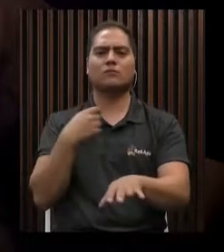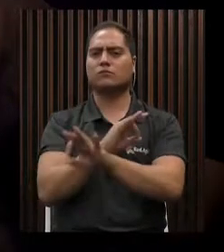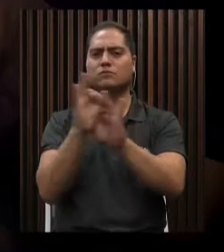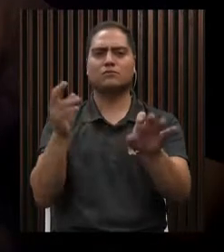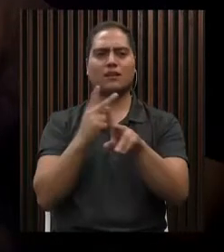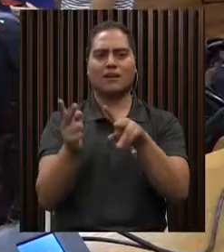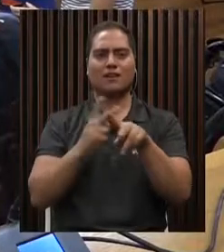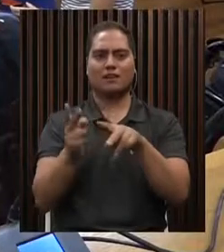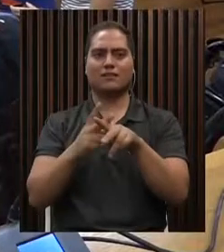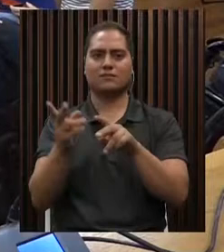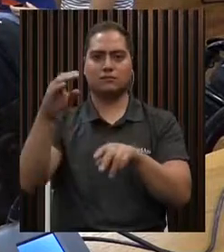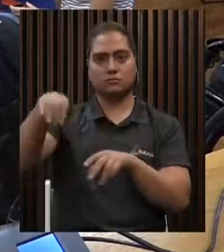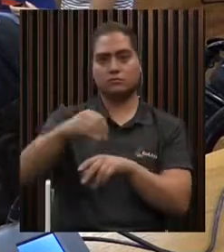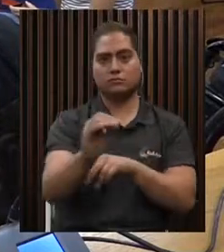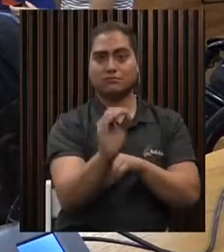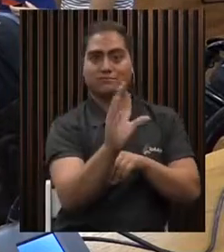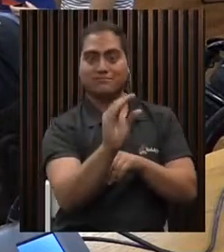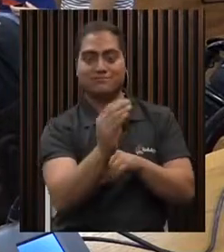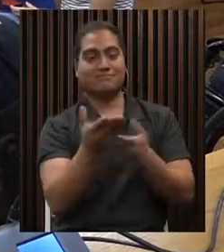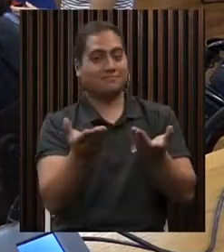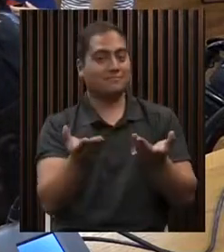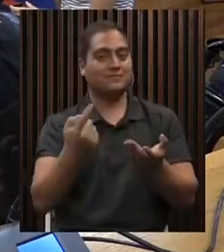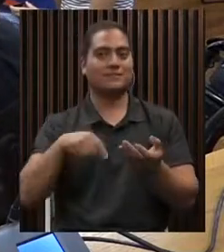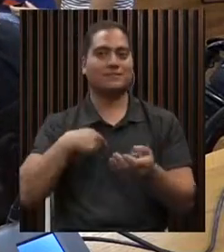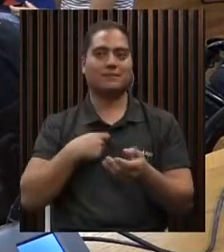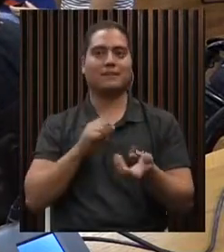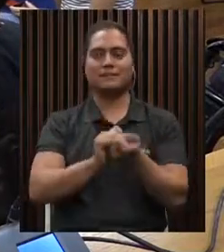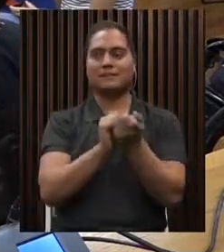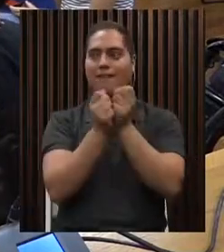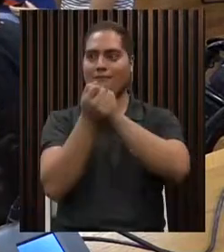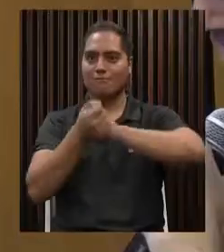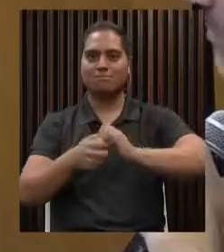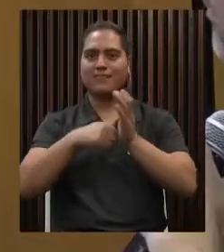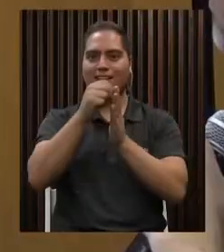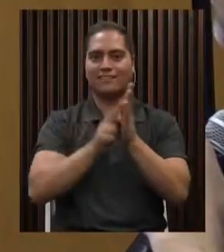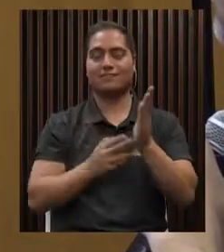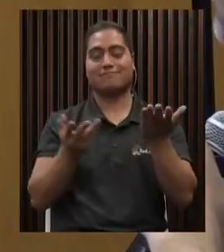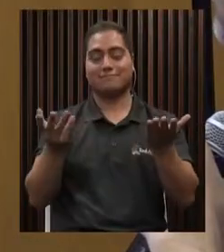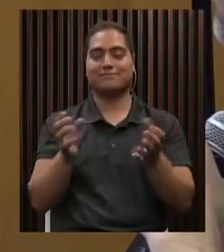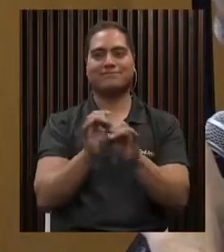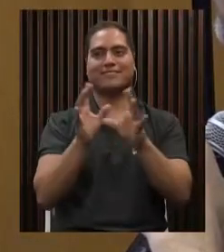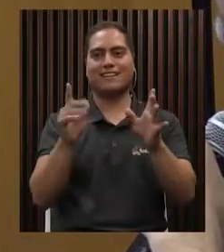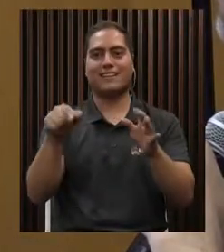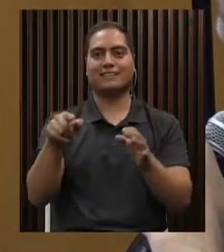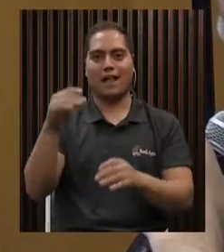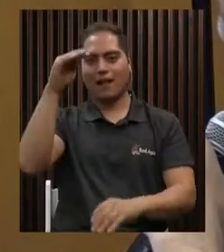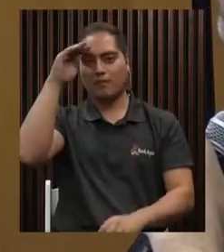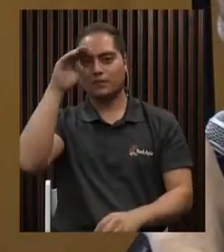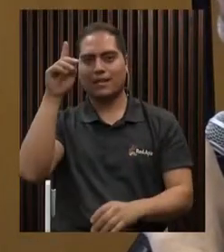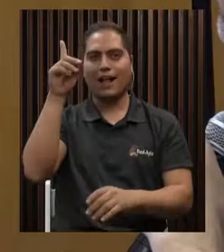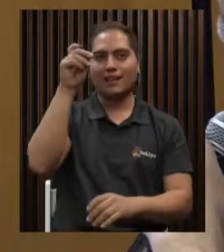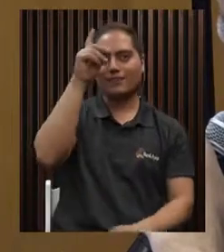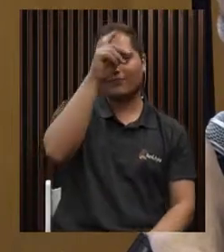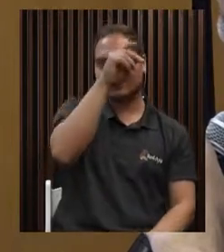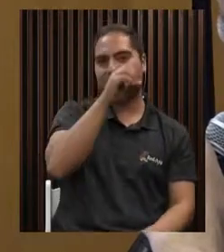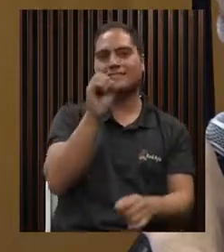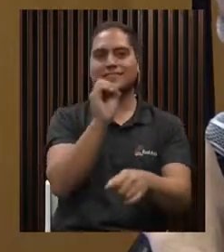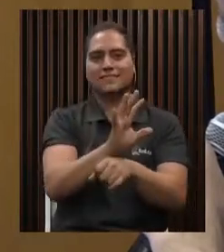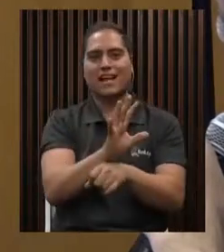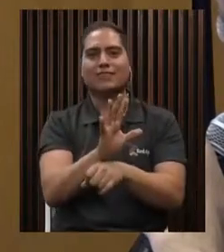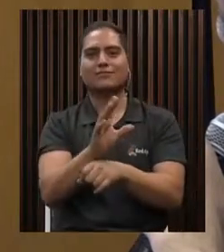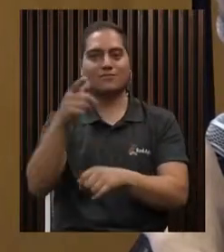y no tenía ninguna intención de transformarme en un artista. Pero claro, tuve alguna experiencia difícil en los teatros de Londres